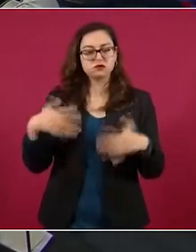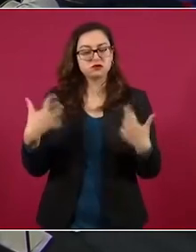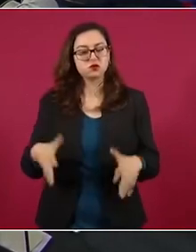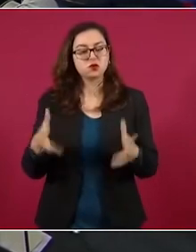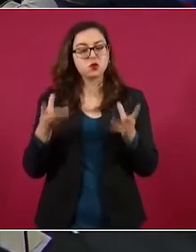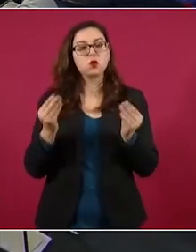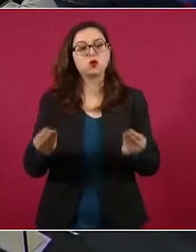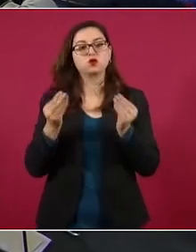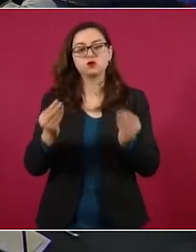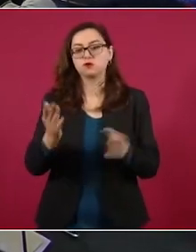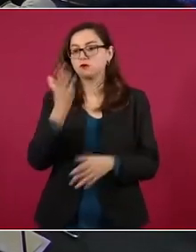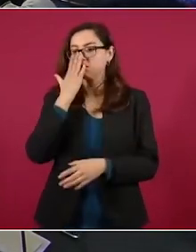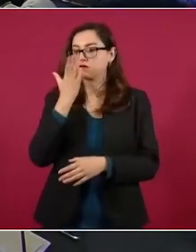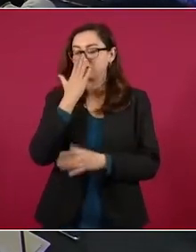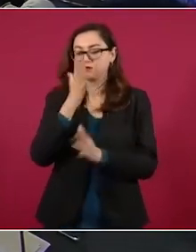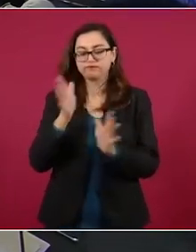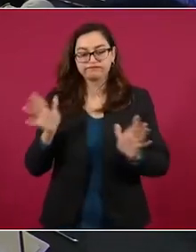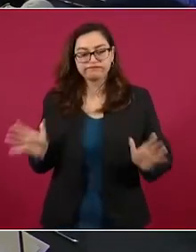Sobre todo